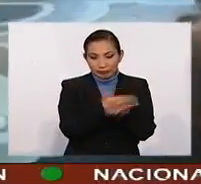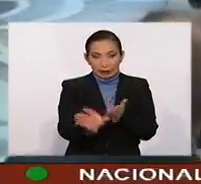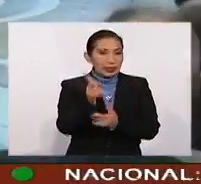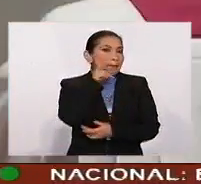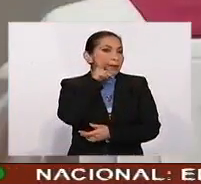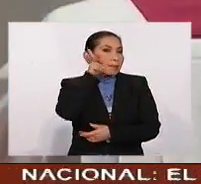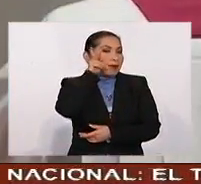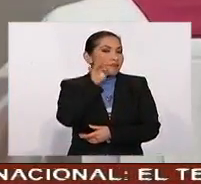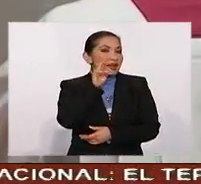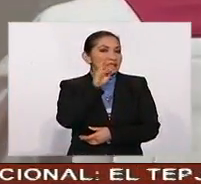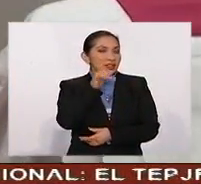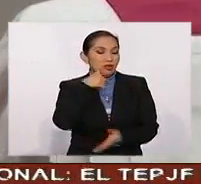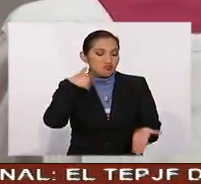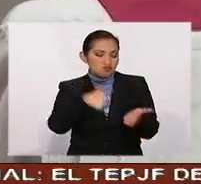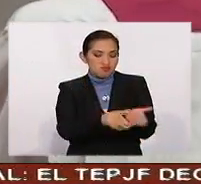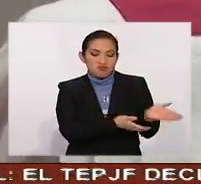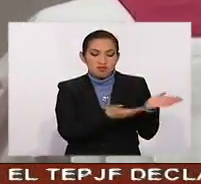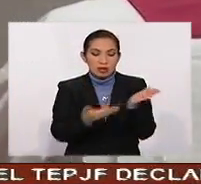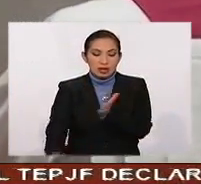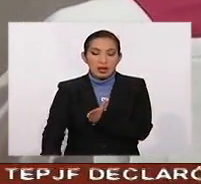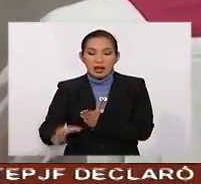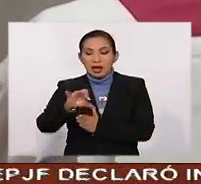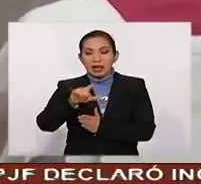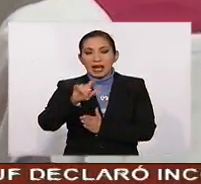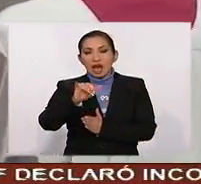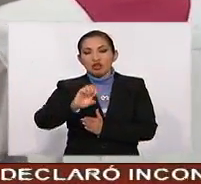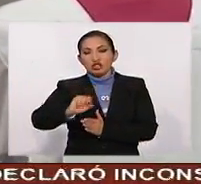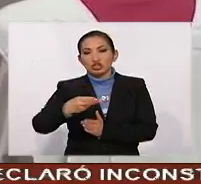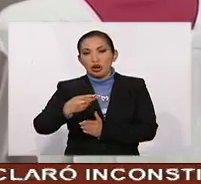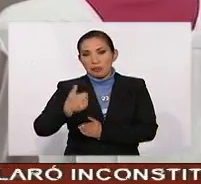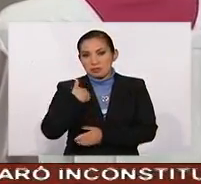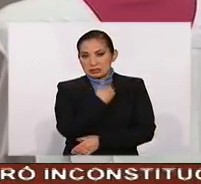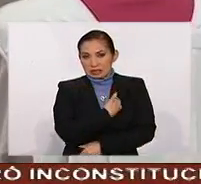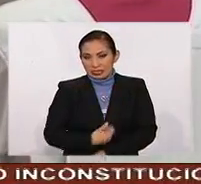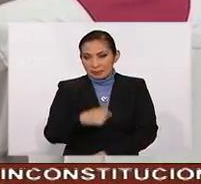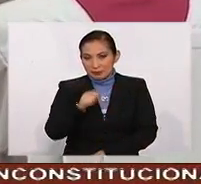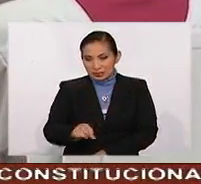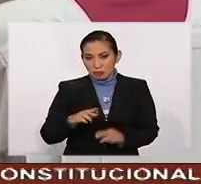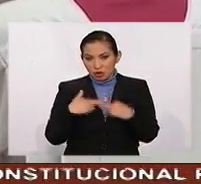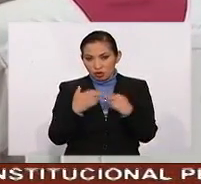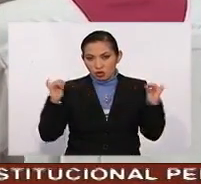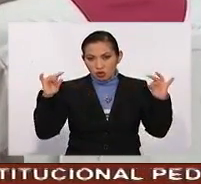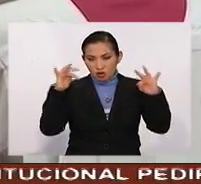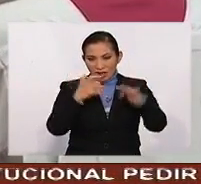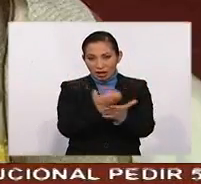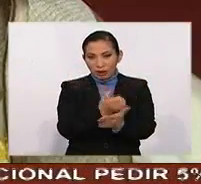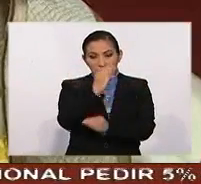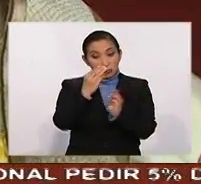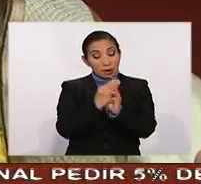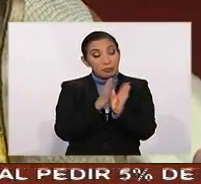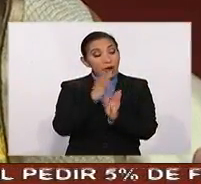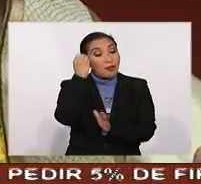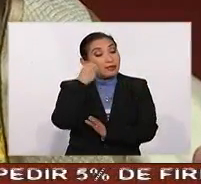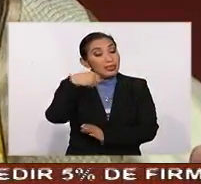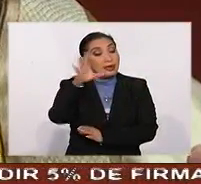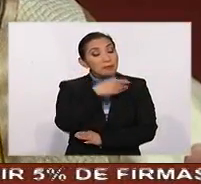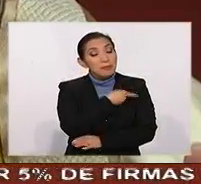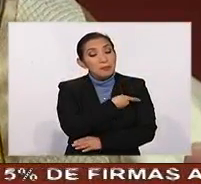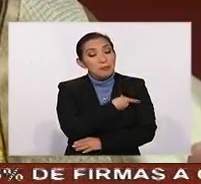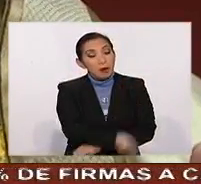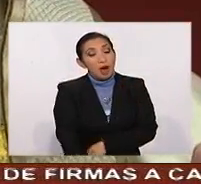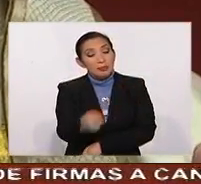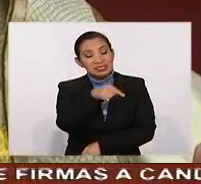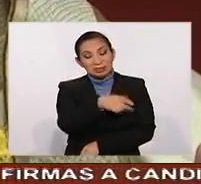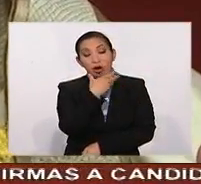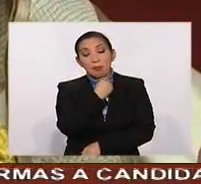Papa Francisco envió una carta a Klaus Schwab, presidente del Foro Económico Mundial, para pedirle que no se olvide de los pobres. A